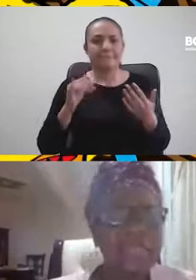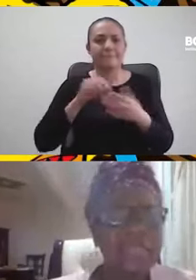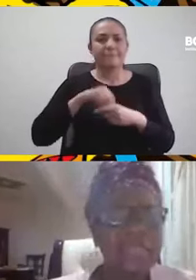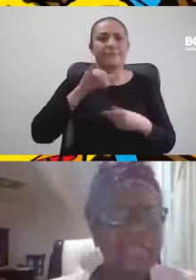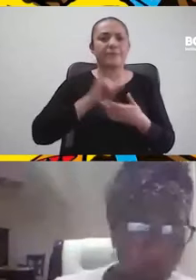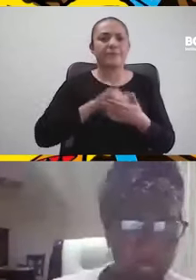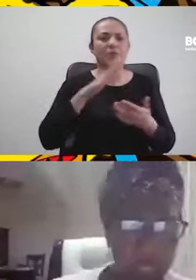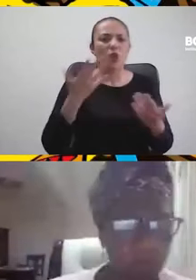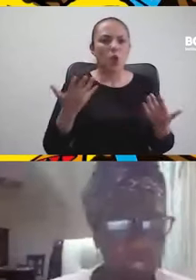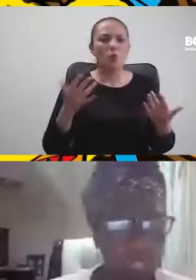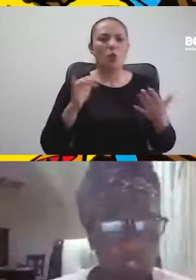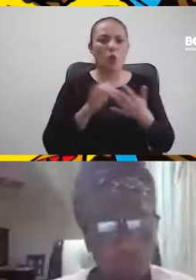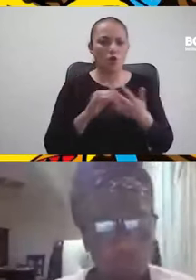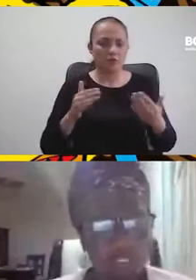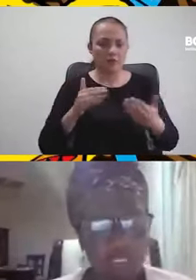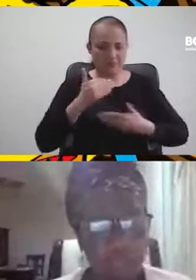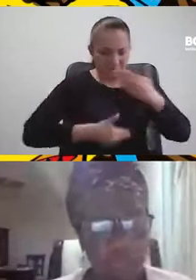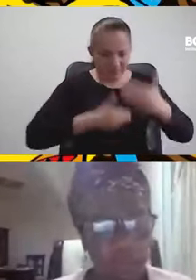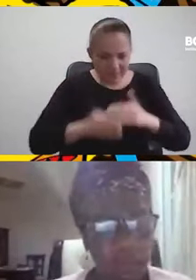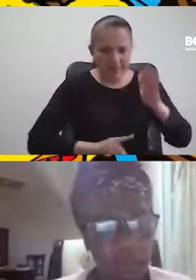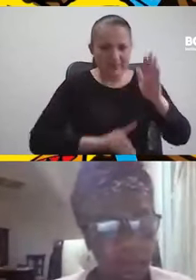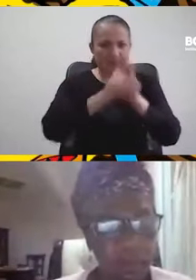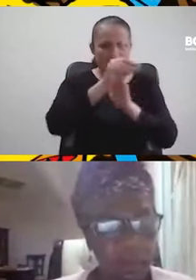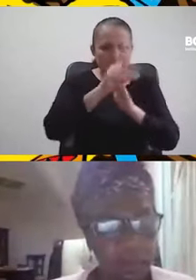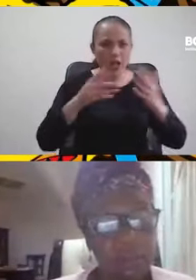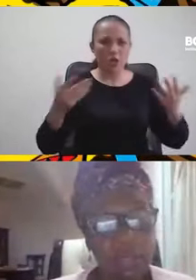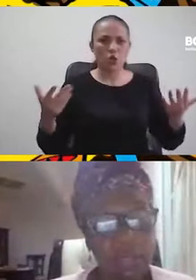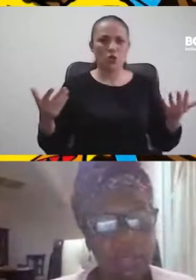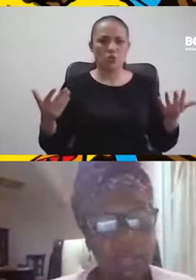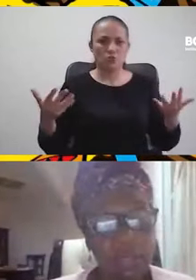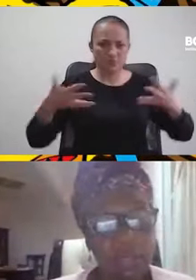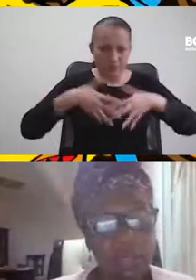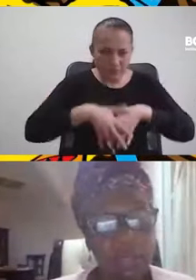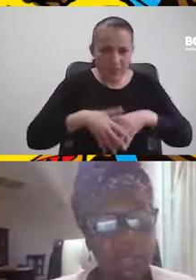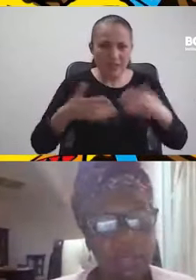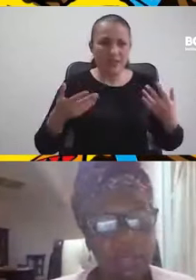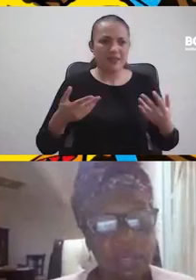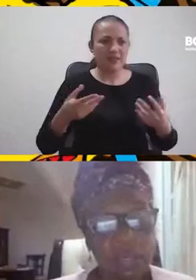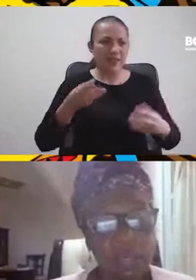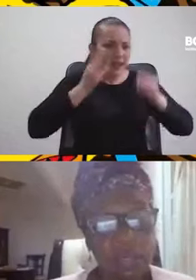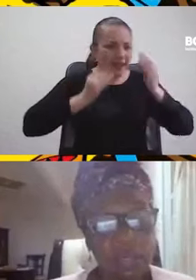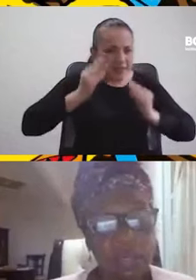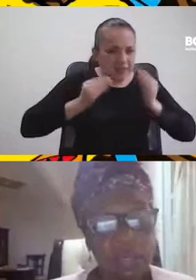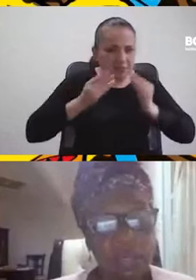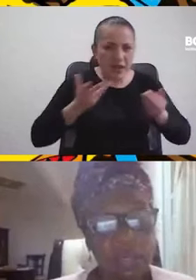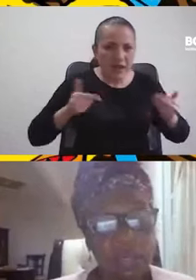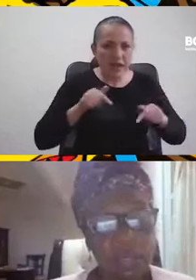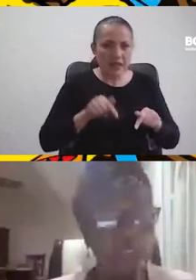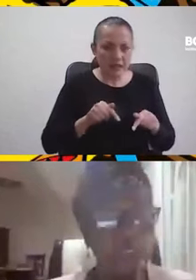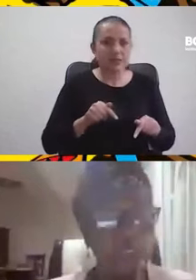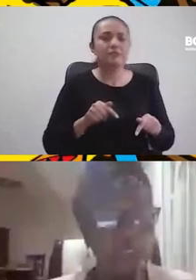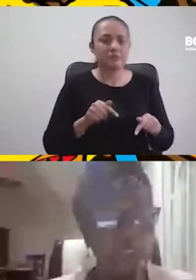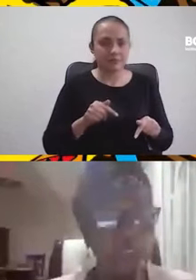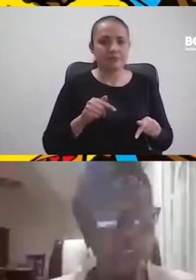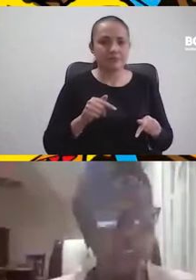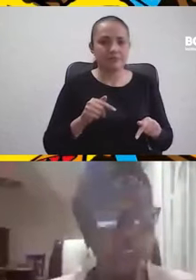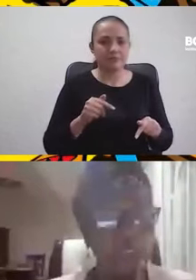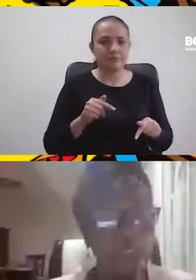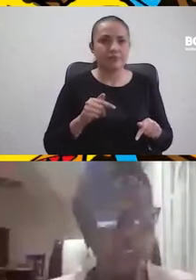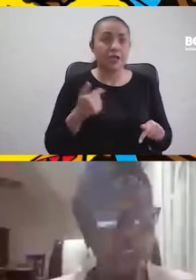proceso, todo lo que se ve ahí, sí, tiene en cuenta lo de los negros. Yo pienso